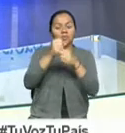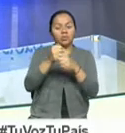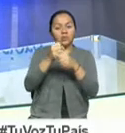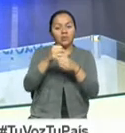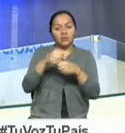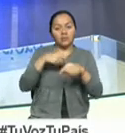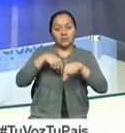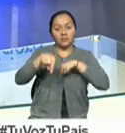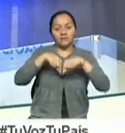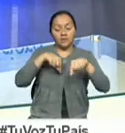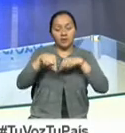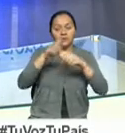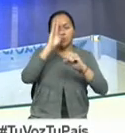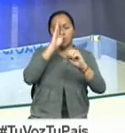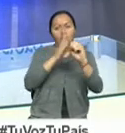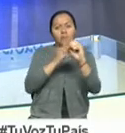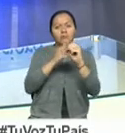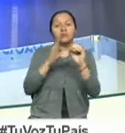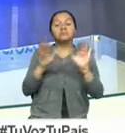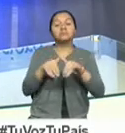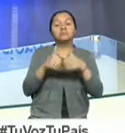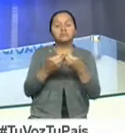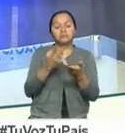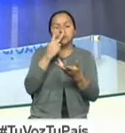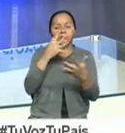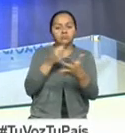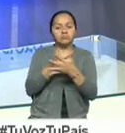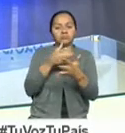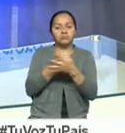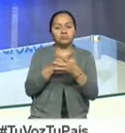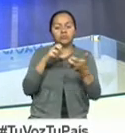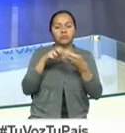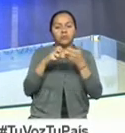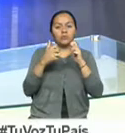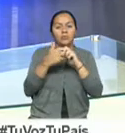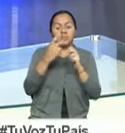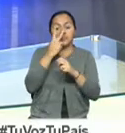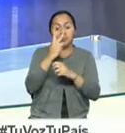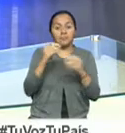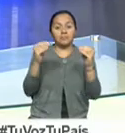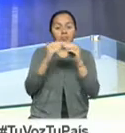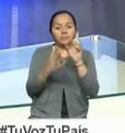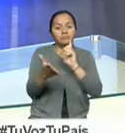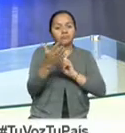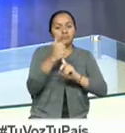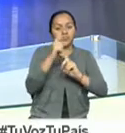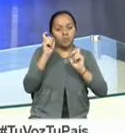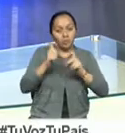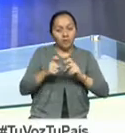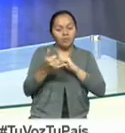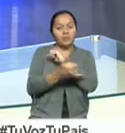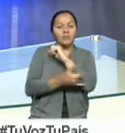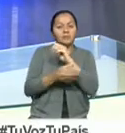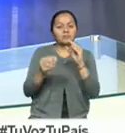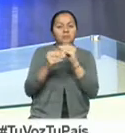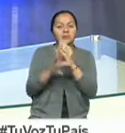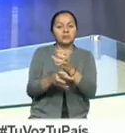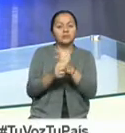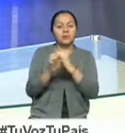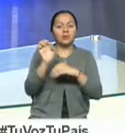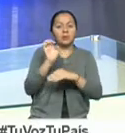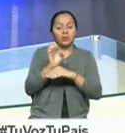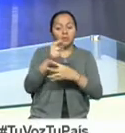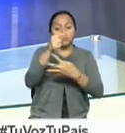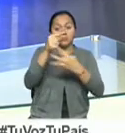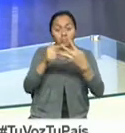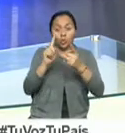en Ecuador con el objetivo de reducir la siniestralidad de tránsito y, por consiguiente, lograr un país más seguro. ¿Qué acciones se